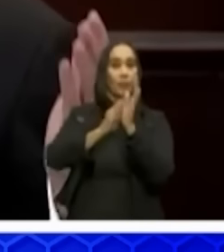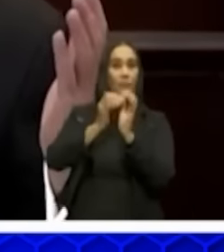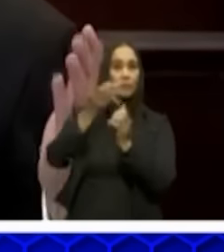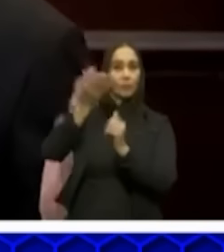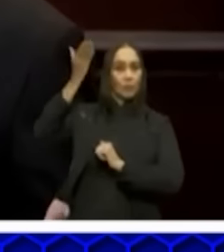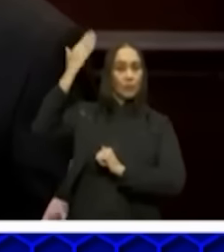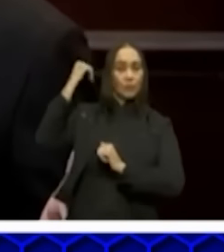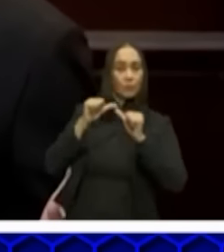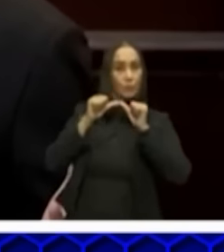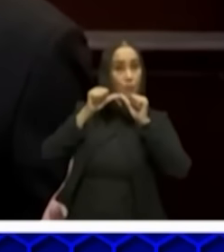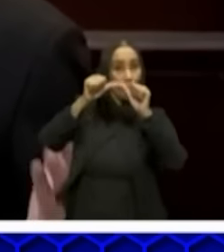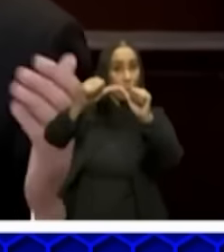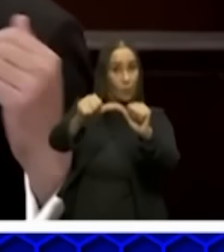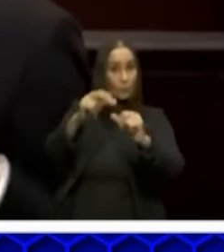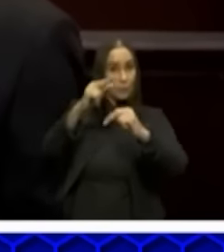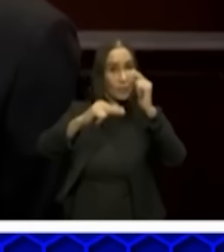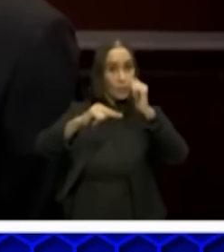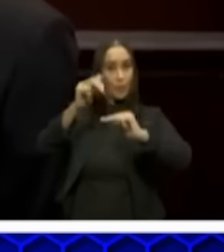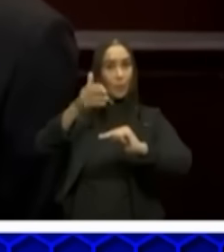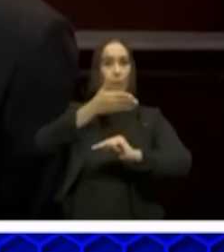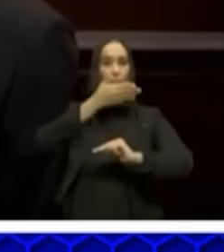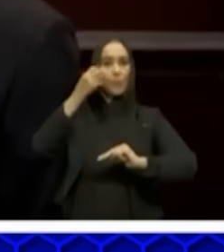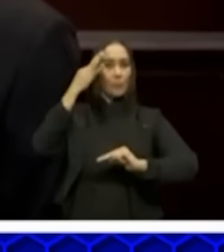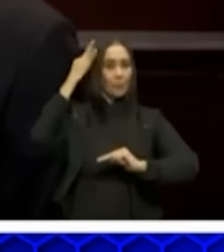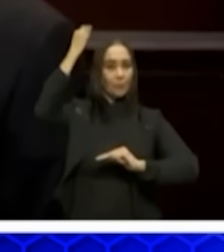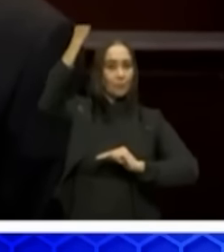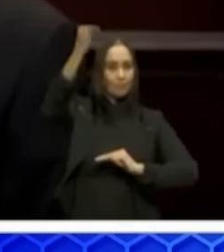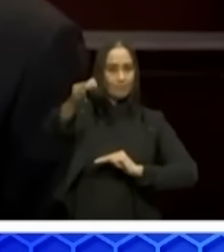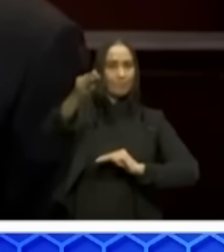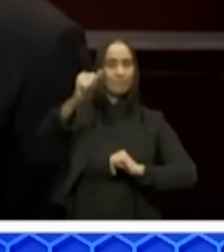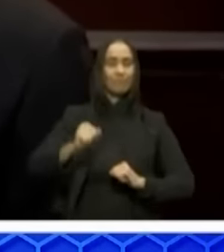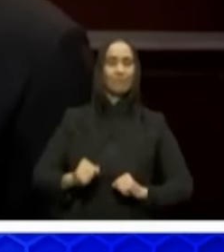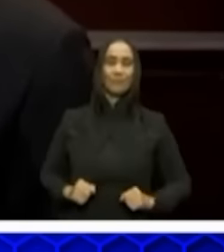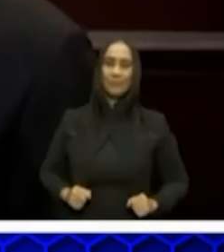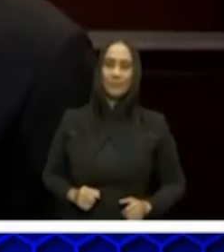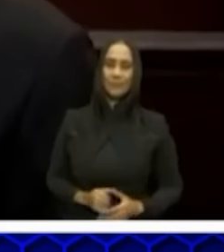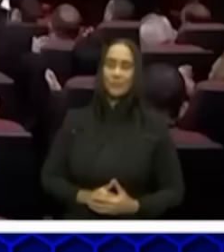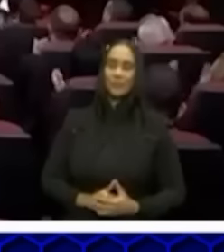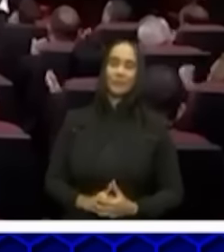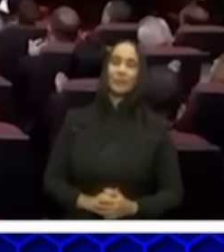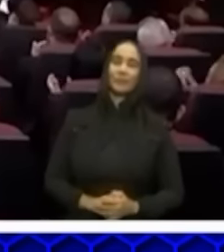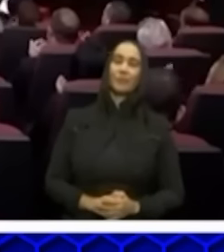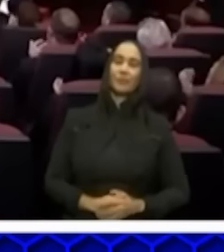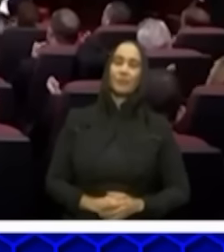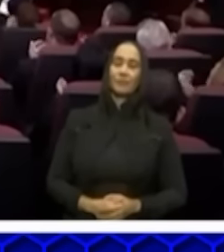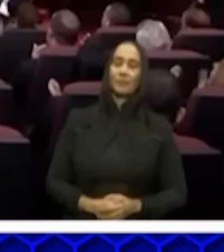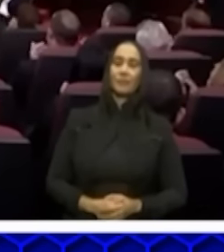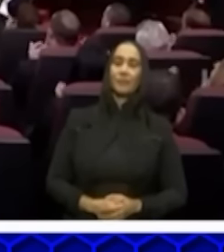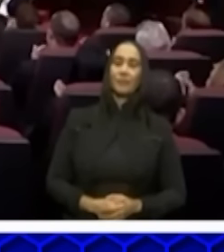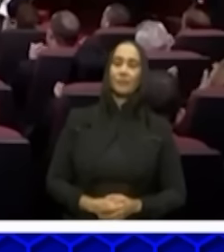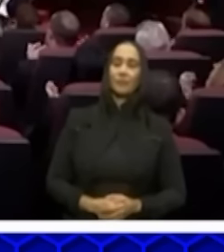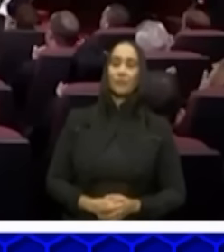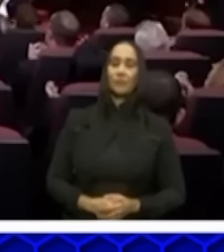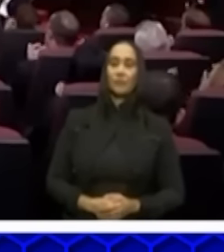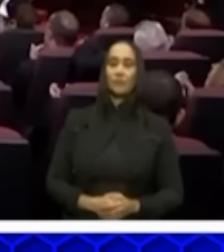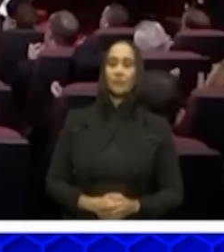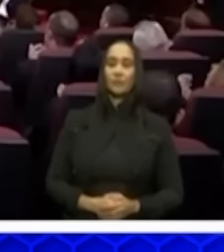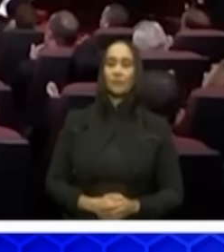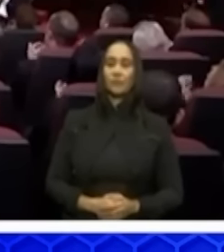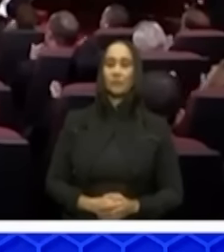senadores en consecuencia ustedes actúan en nombre de una población que cada 4 años le da ese